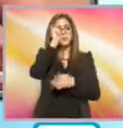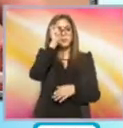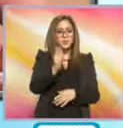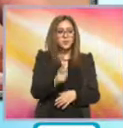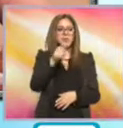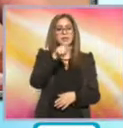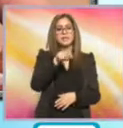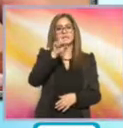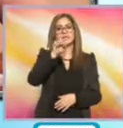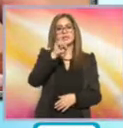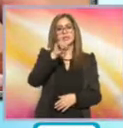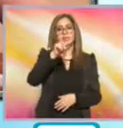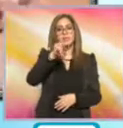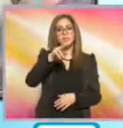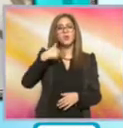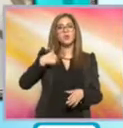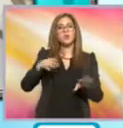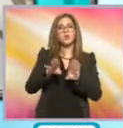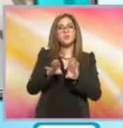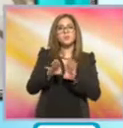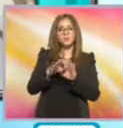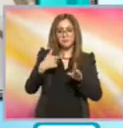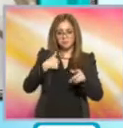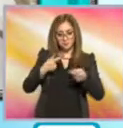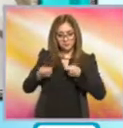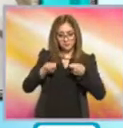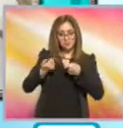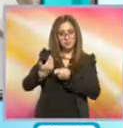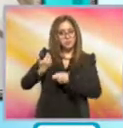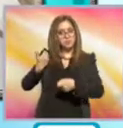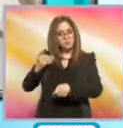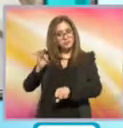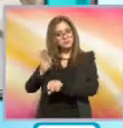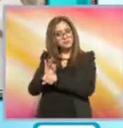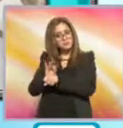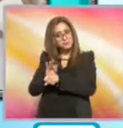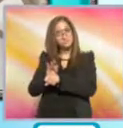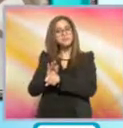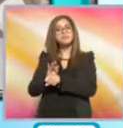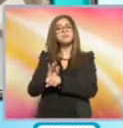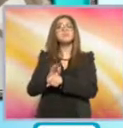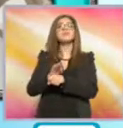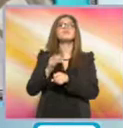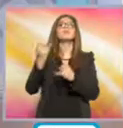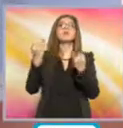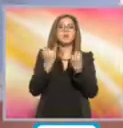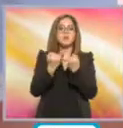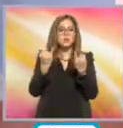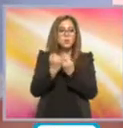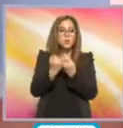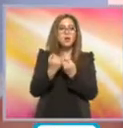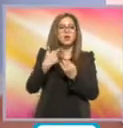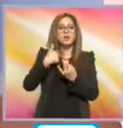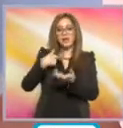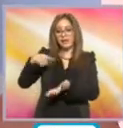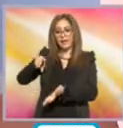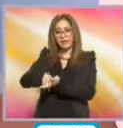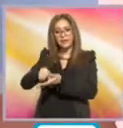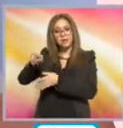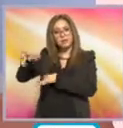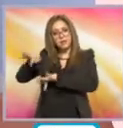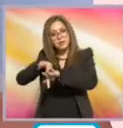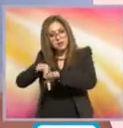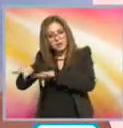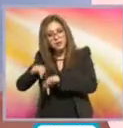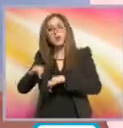de burnout y su manejo o su prevención. Entonces, hay técnicas que sí tienen que ver como con la institución, lo laboral, pero hay otras que tienen